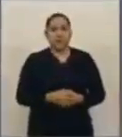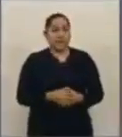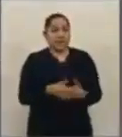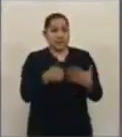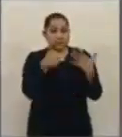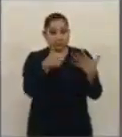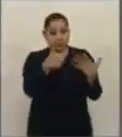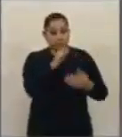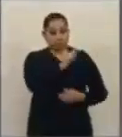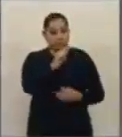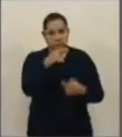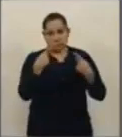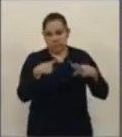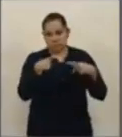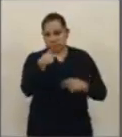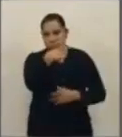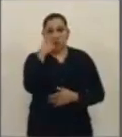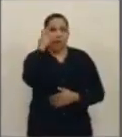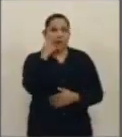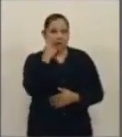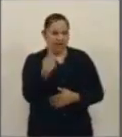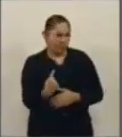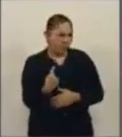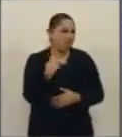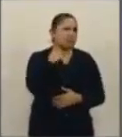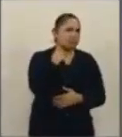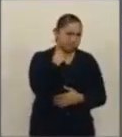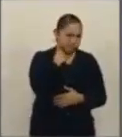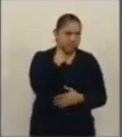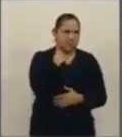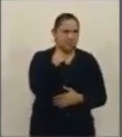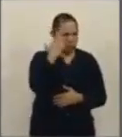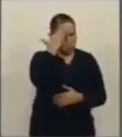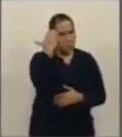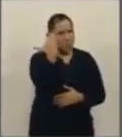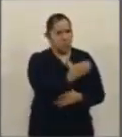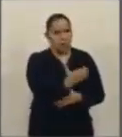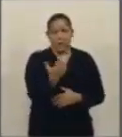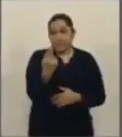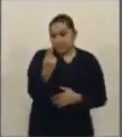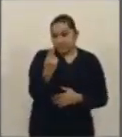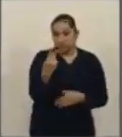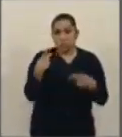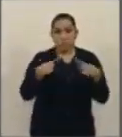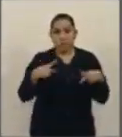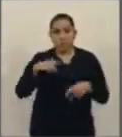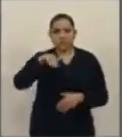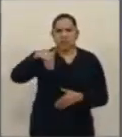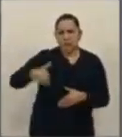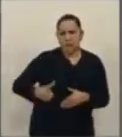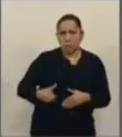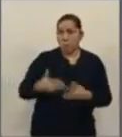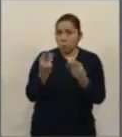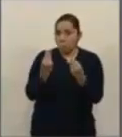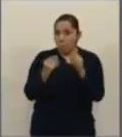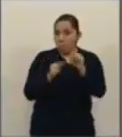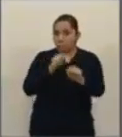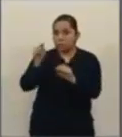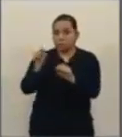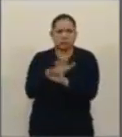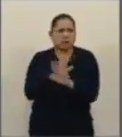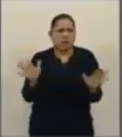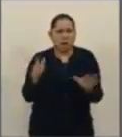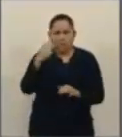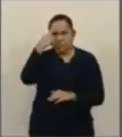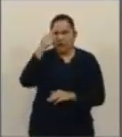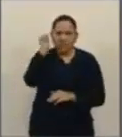ciudadanos guerrerenses, 25 heridos, de los cuales muchos de ellos quedaron incapacitados para el resto de su